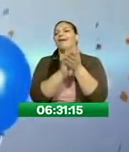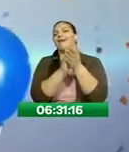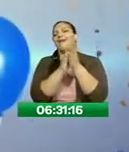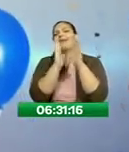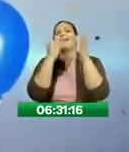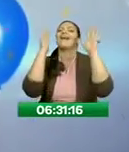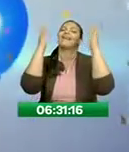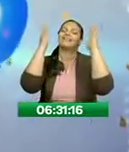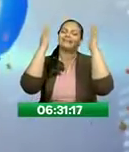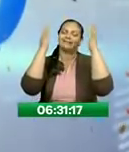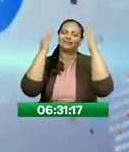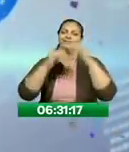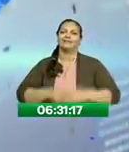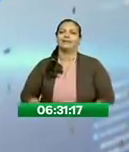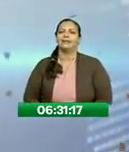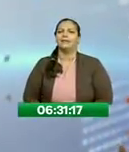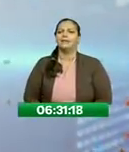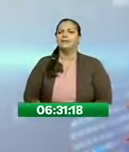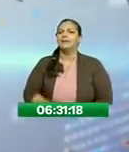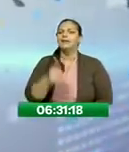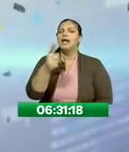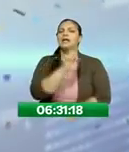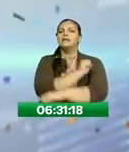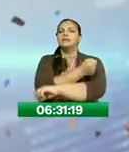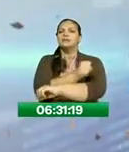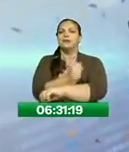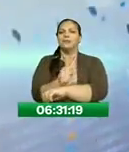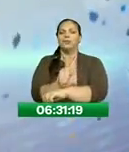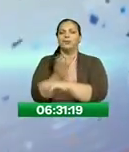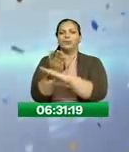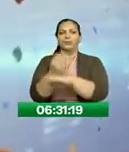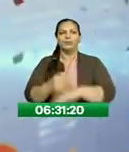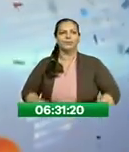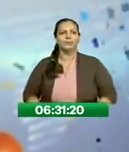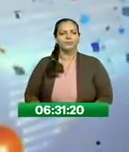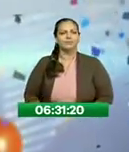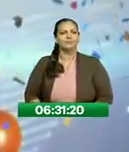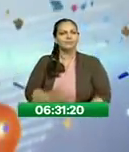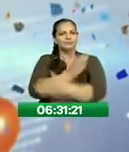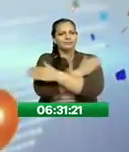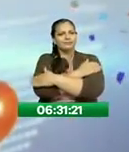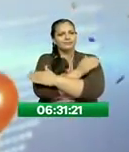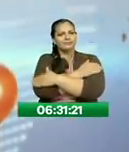pueblo? Del pueblo. Felicidades entonces. Igual, es lo mismo.